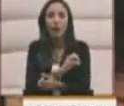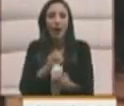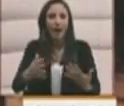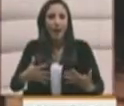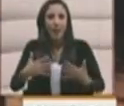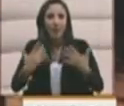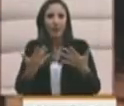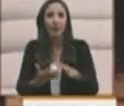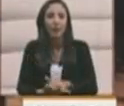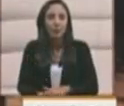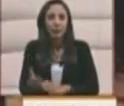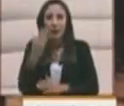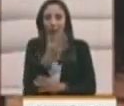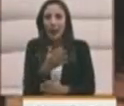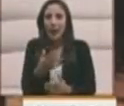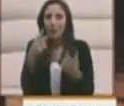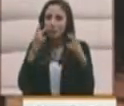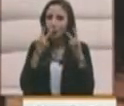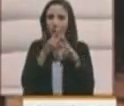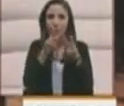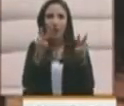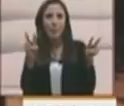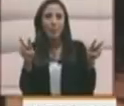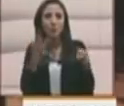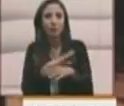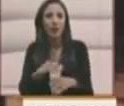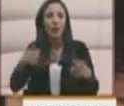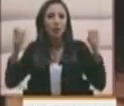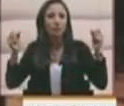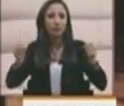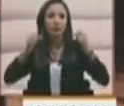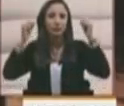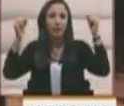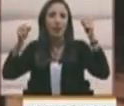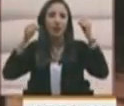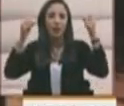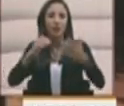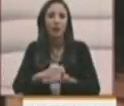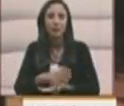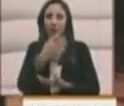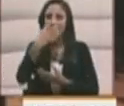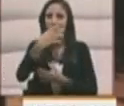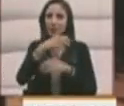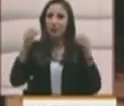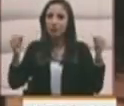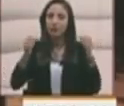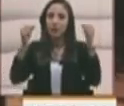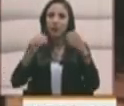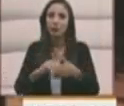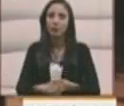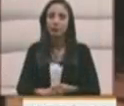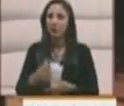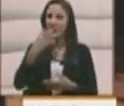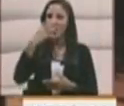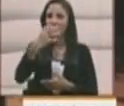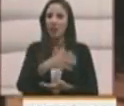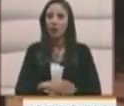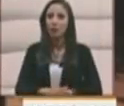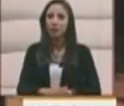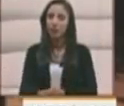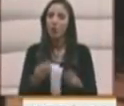llegamos, nos paralizamos, gritamos nuestra consigna, epa, ya va, no es nuestra consigna, es el